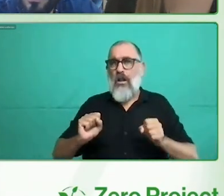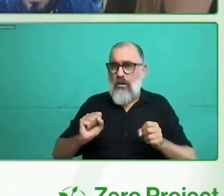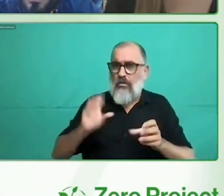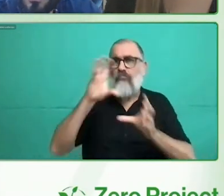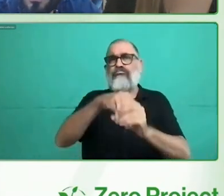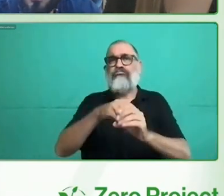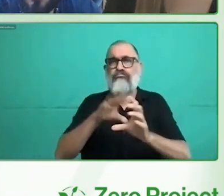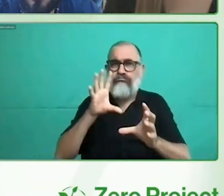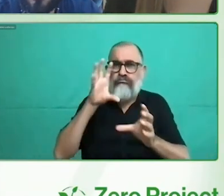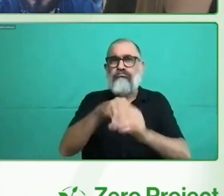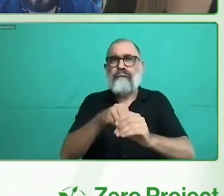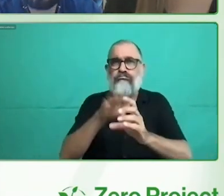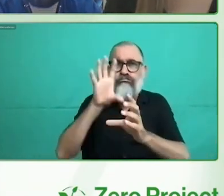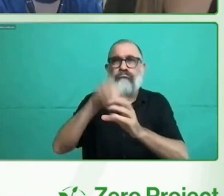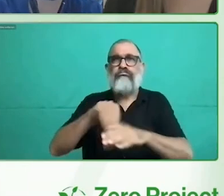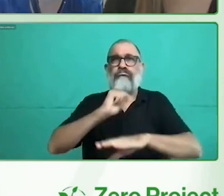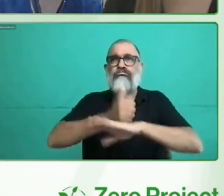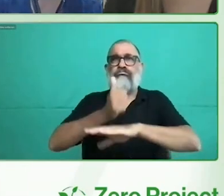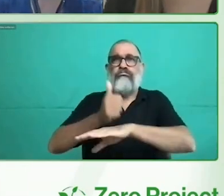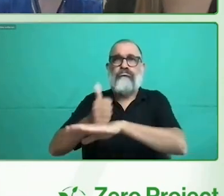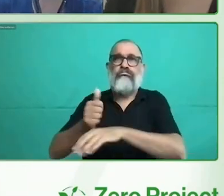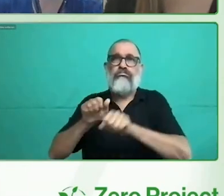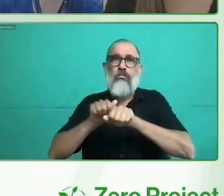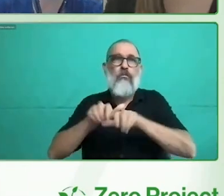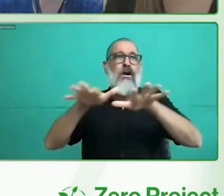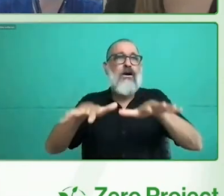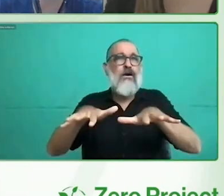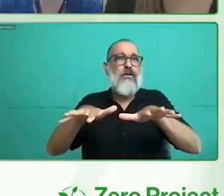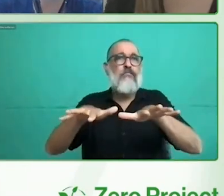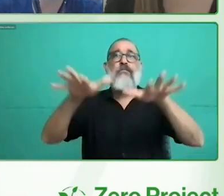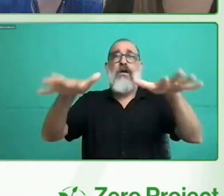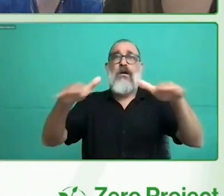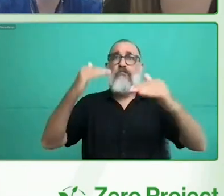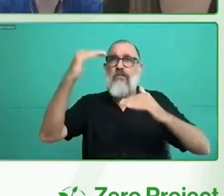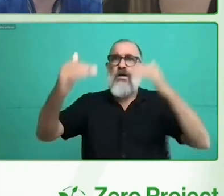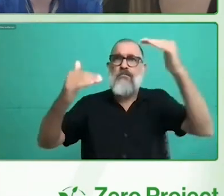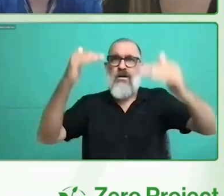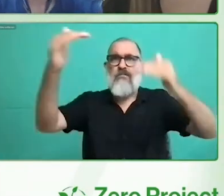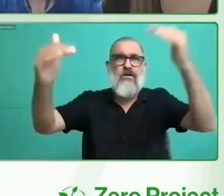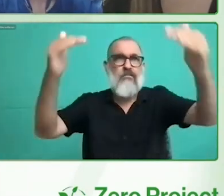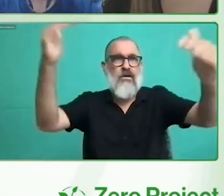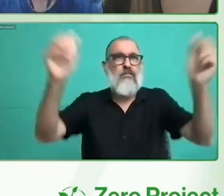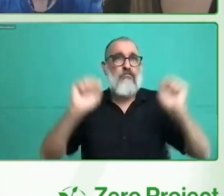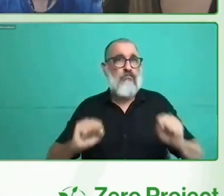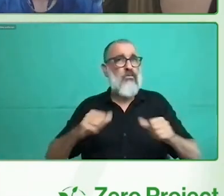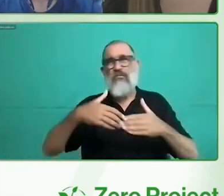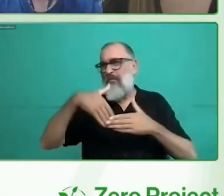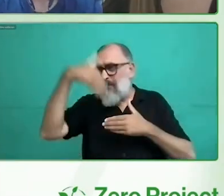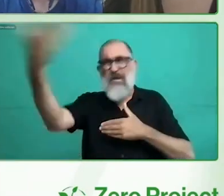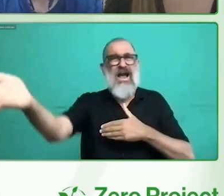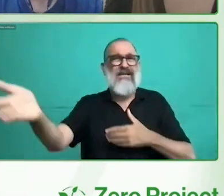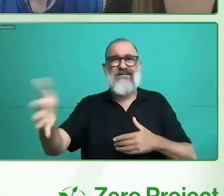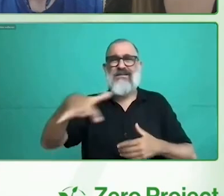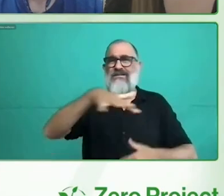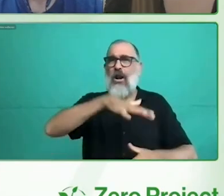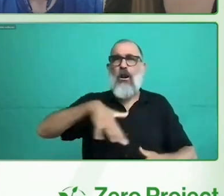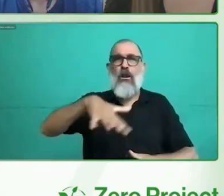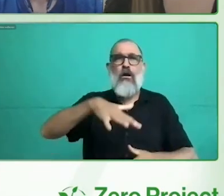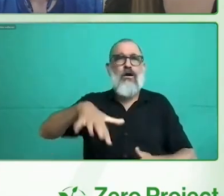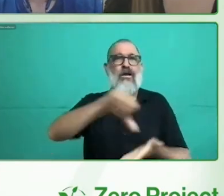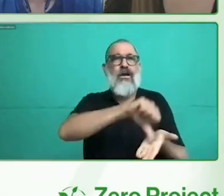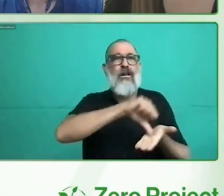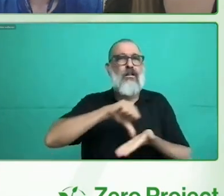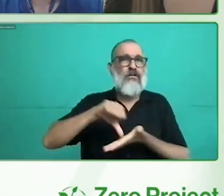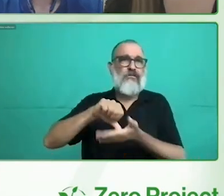espacios quizás locales. Me encanta que estemos realizando diferentes